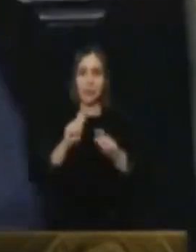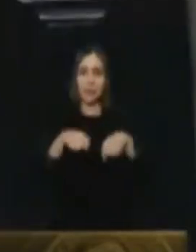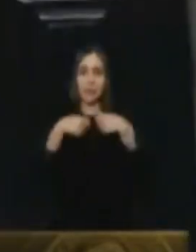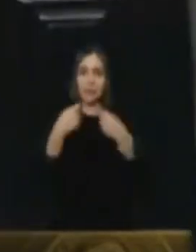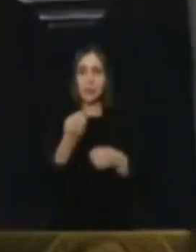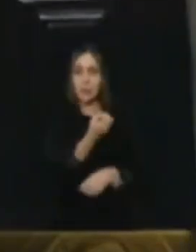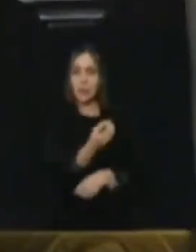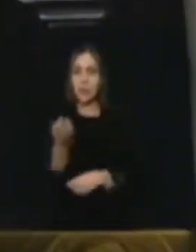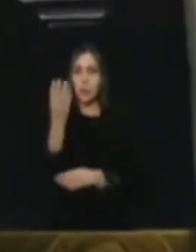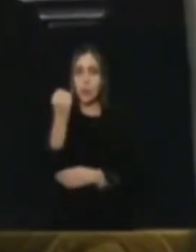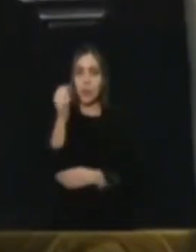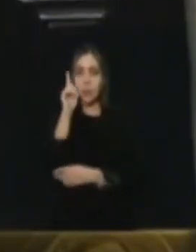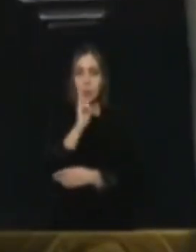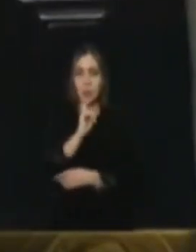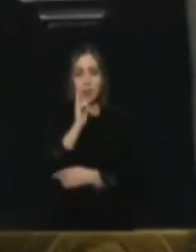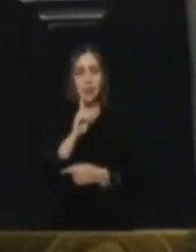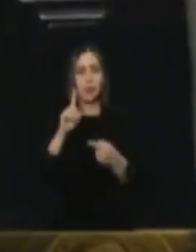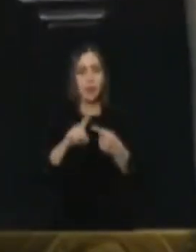Rosaura Zapata,